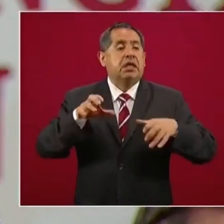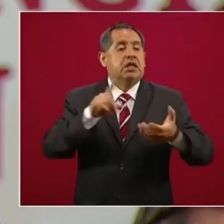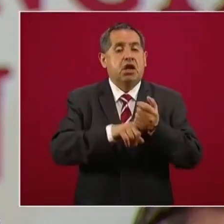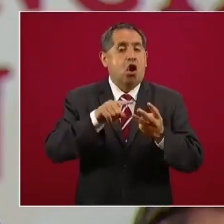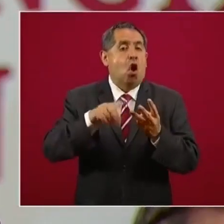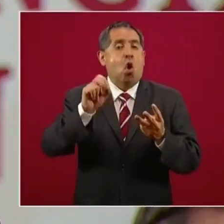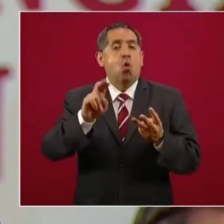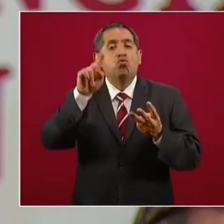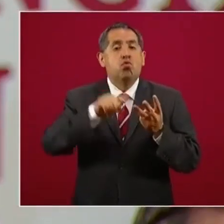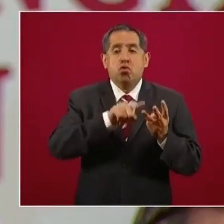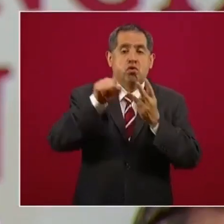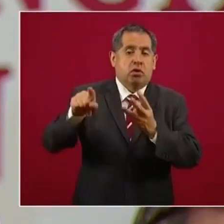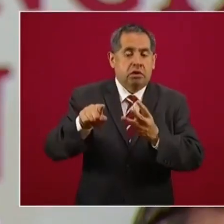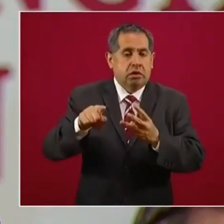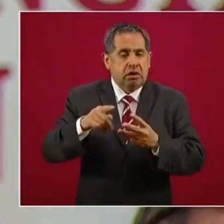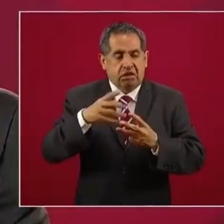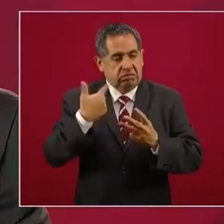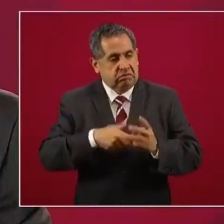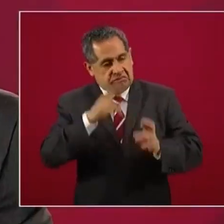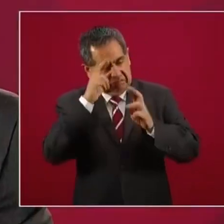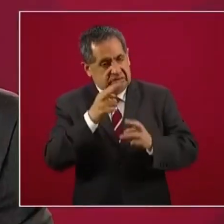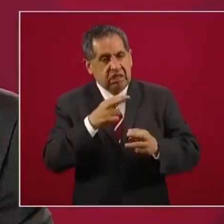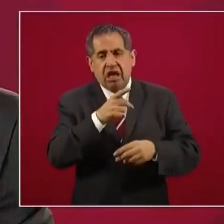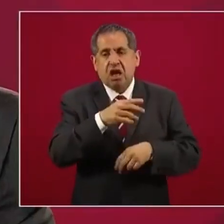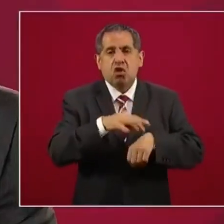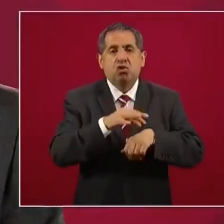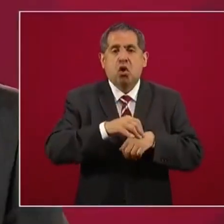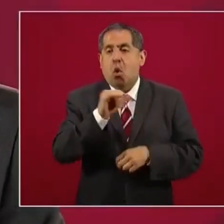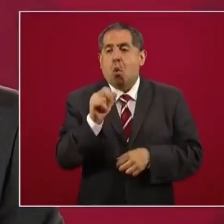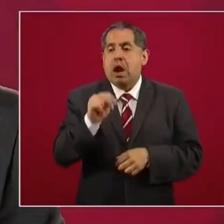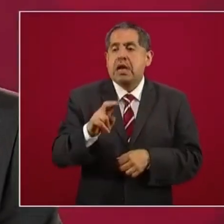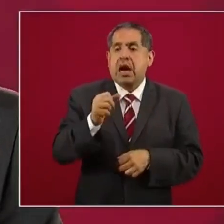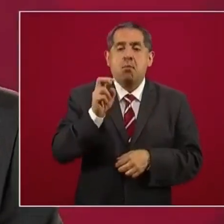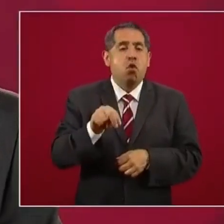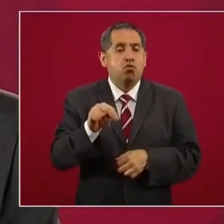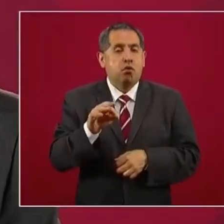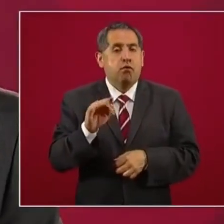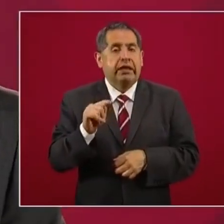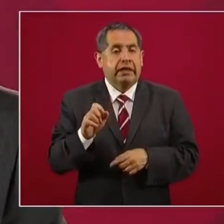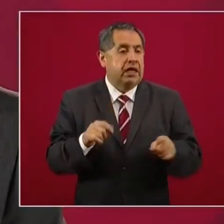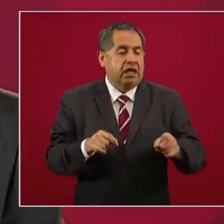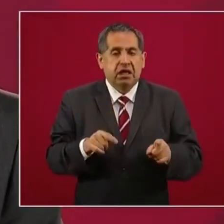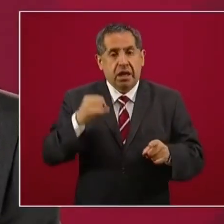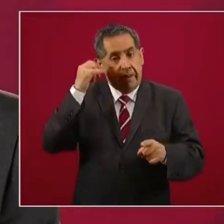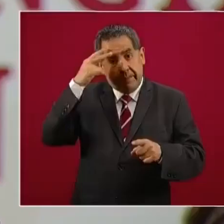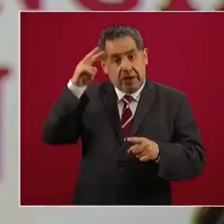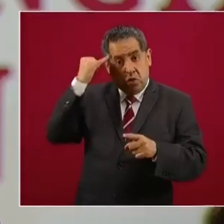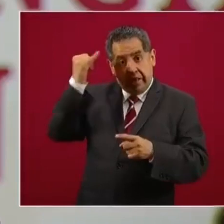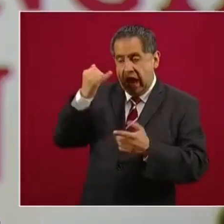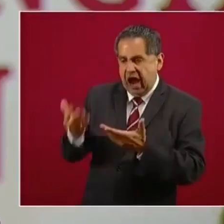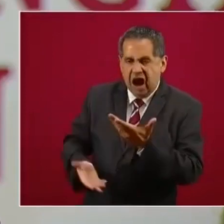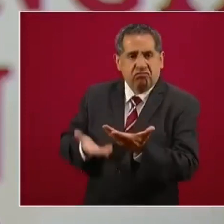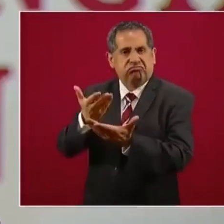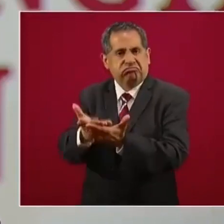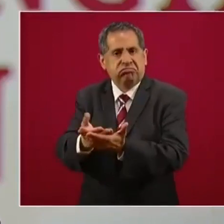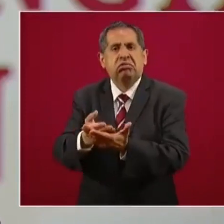Naciones Unidas, nuestro respetado doctor Juan Ramón de la Fuente, México presentó la iniciativa para que las Naciones